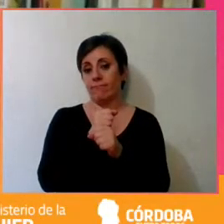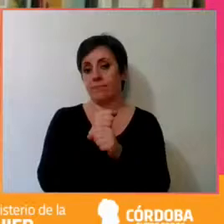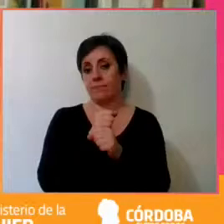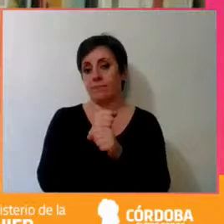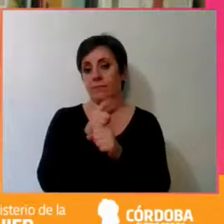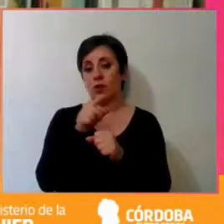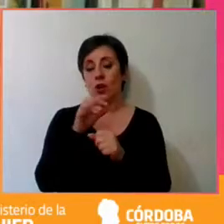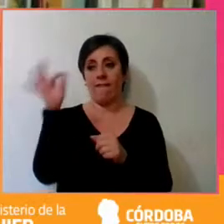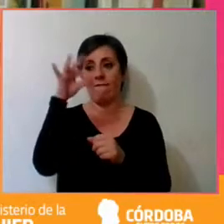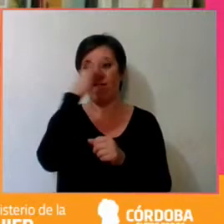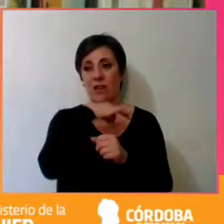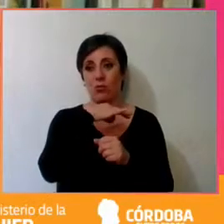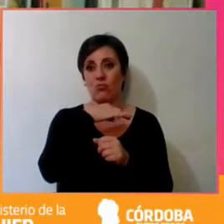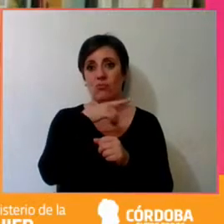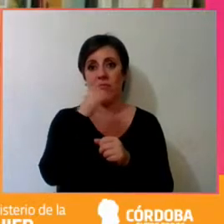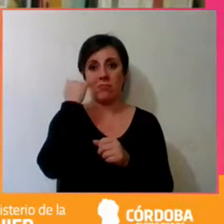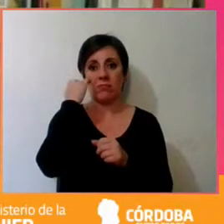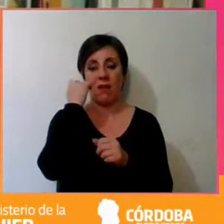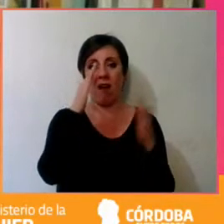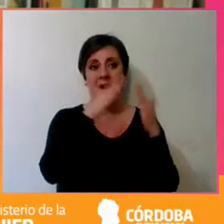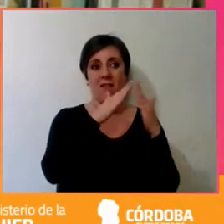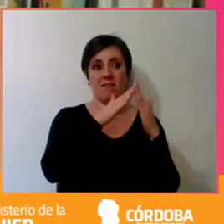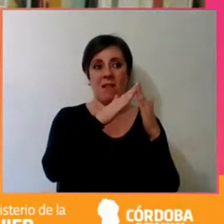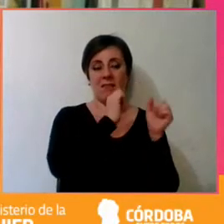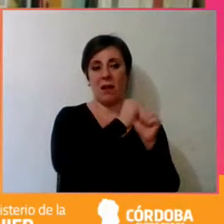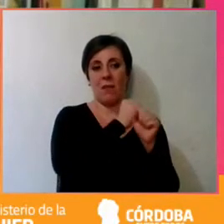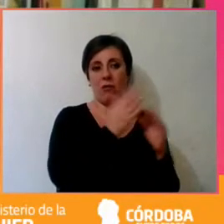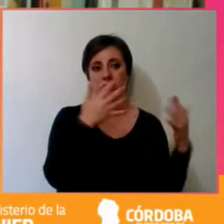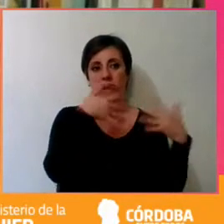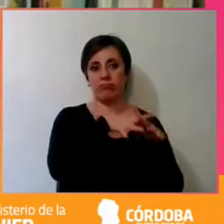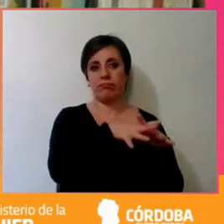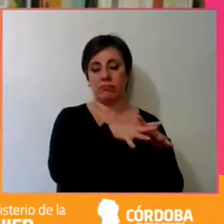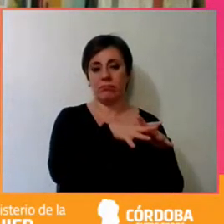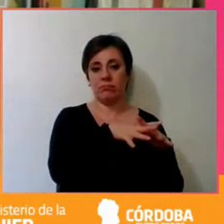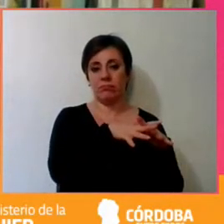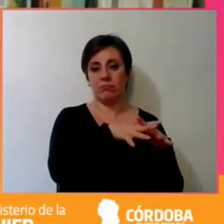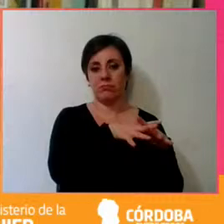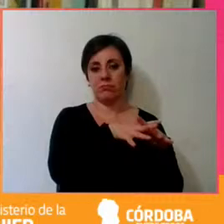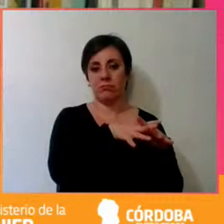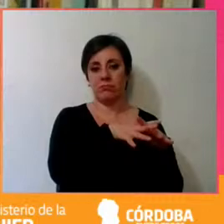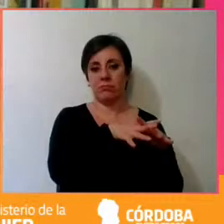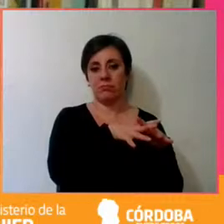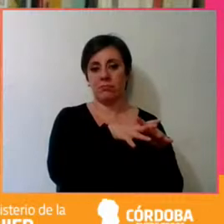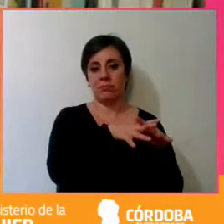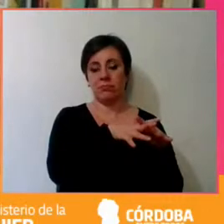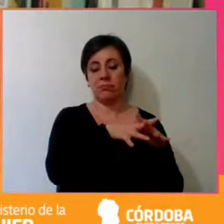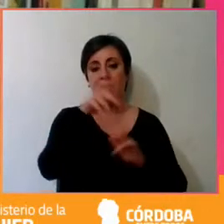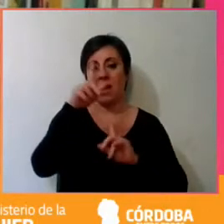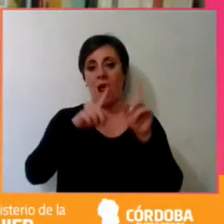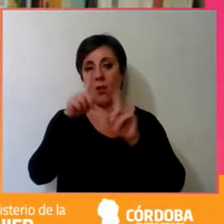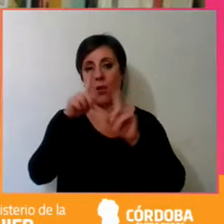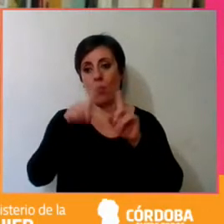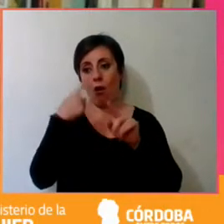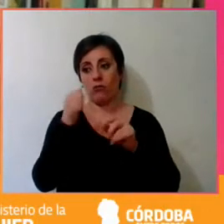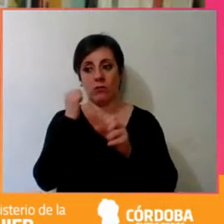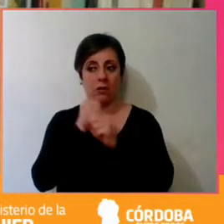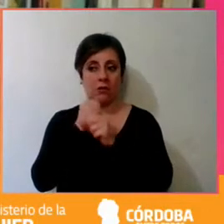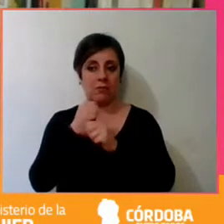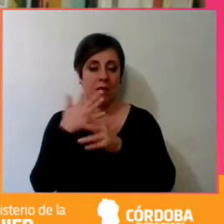Con el virus, el trabajo se fue a la casa, ¿no? Y también algunas otras tareas de